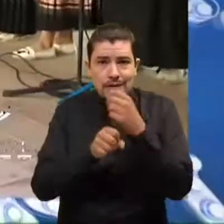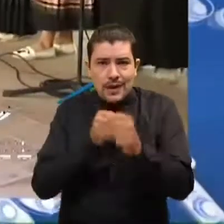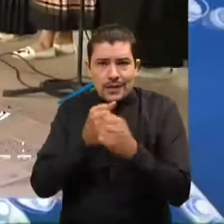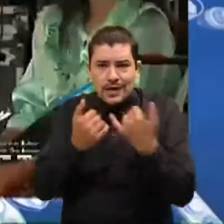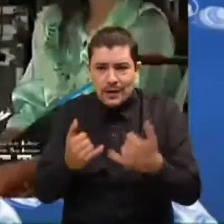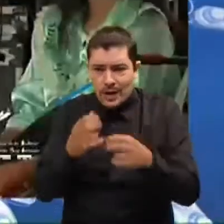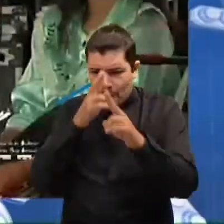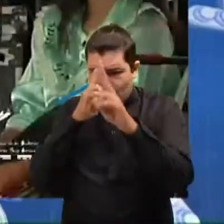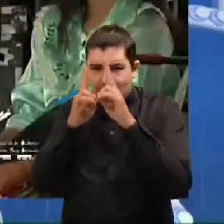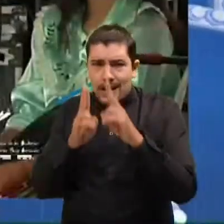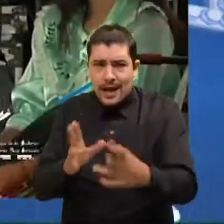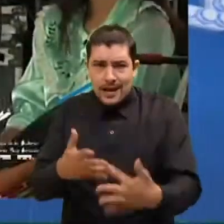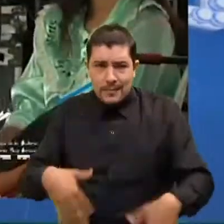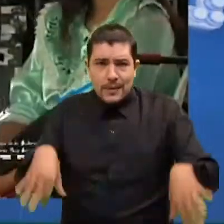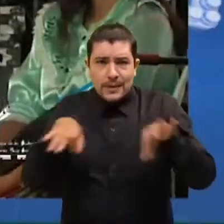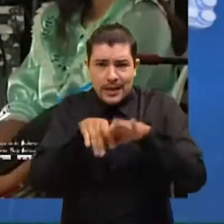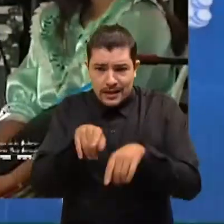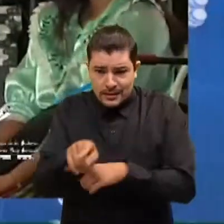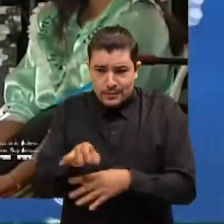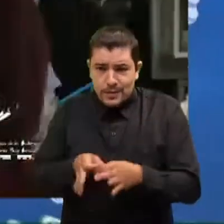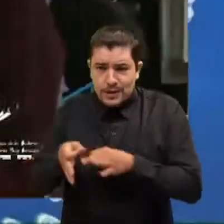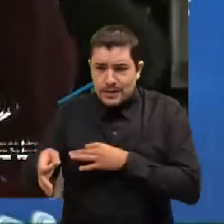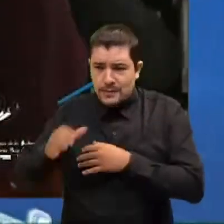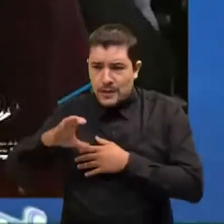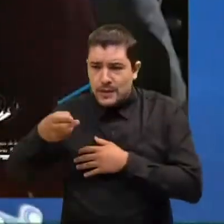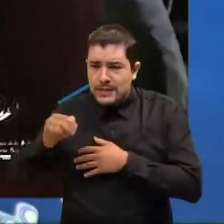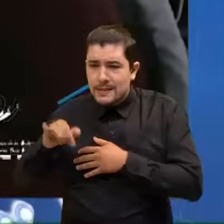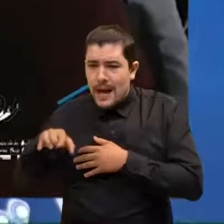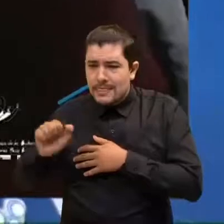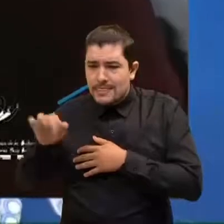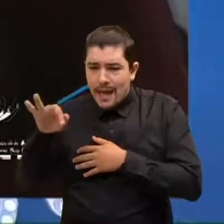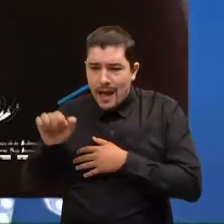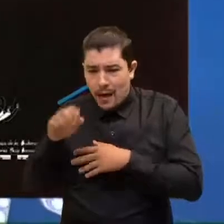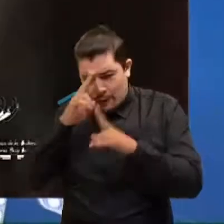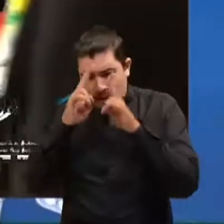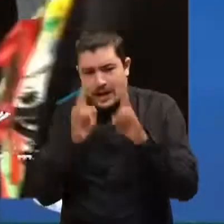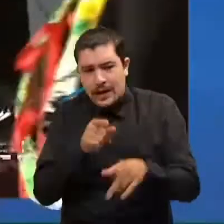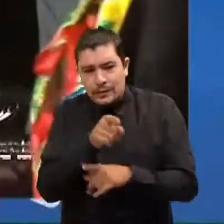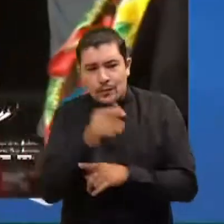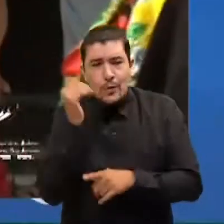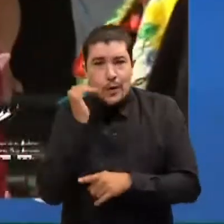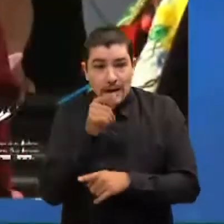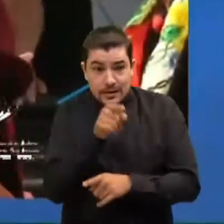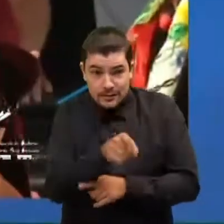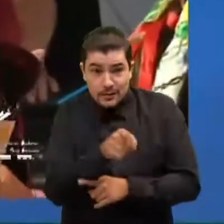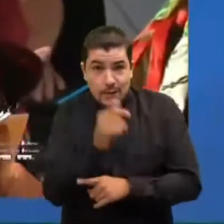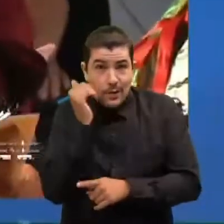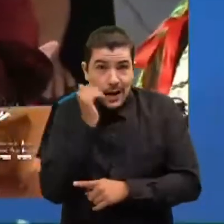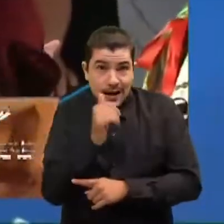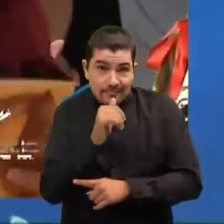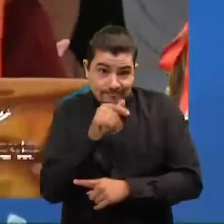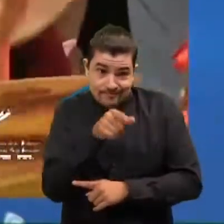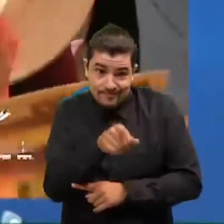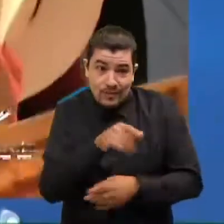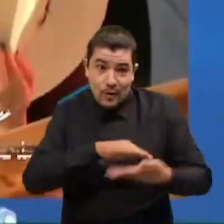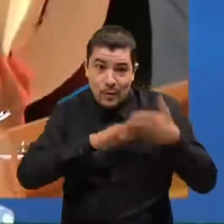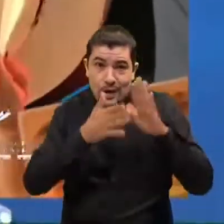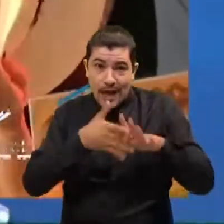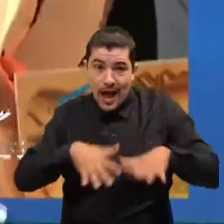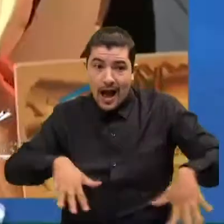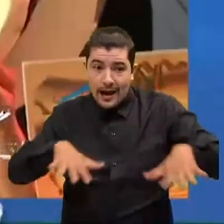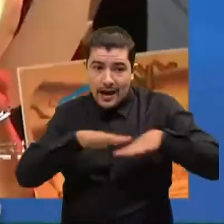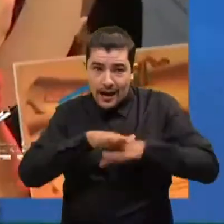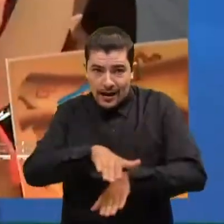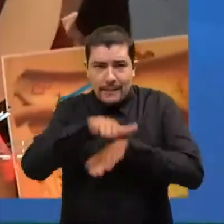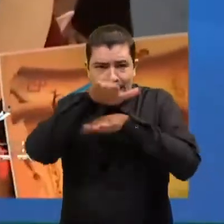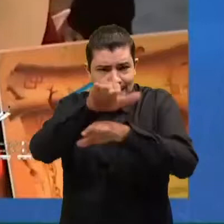más importantes condecoraciones que entrega Chipatá a quienes dejan el nombre de esta comunidad en lo más alto de la sociedad: la medalla al